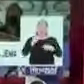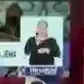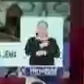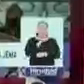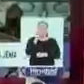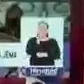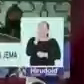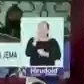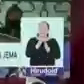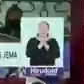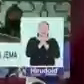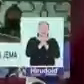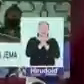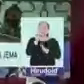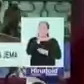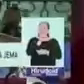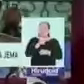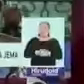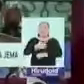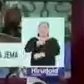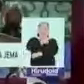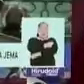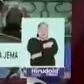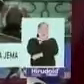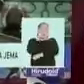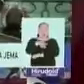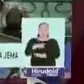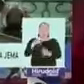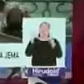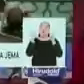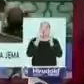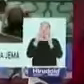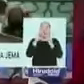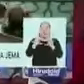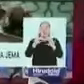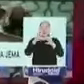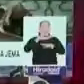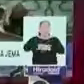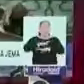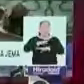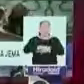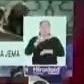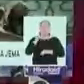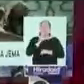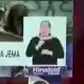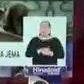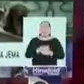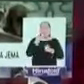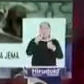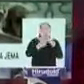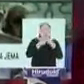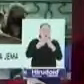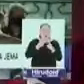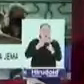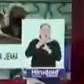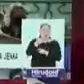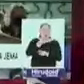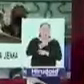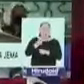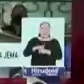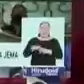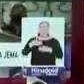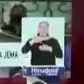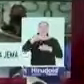Como bien me comenta Quique Bravo Prado aquí en el set, en realidad hay muchas personas que están teniendo no solamente temor